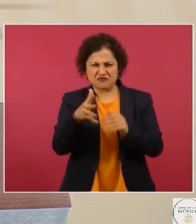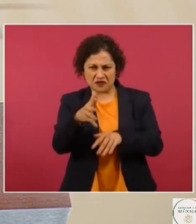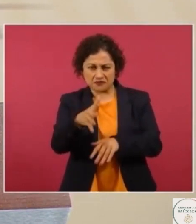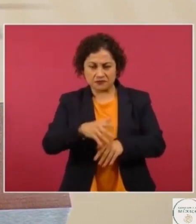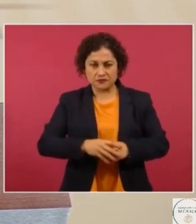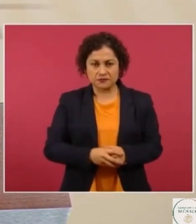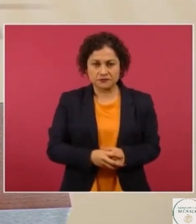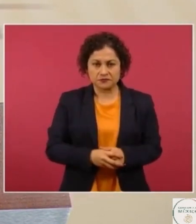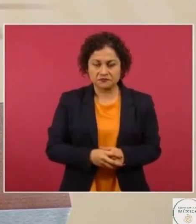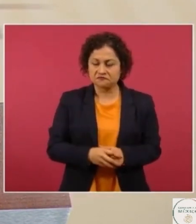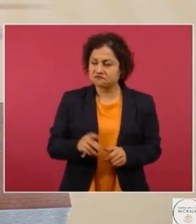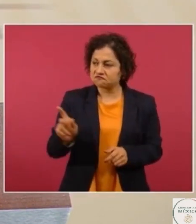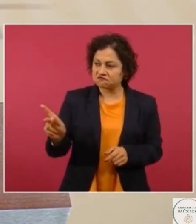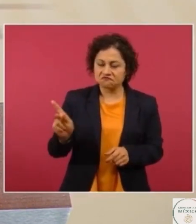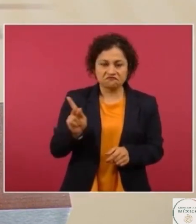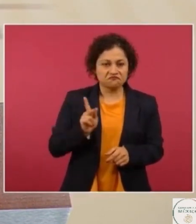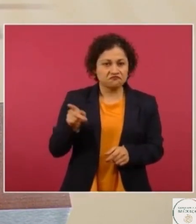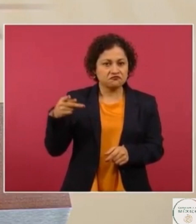Se coincide